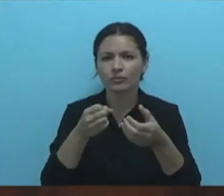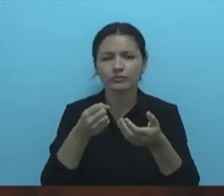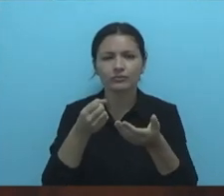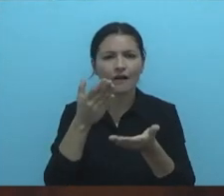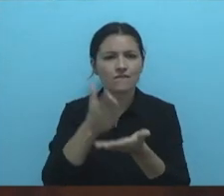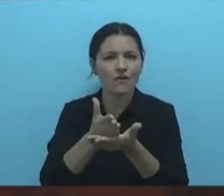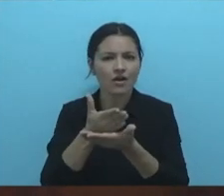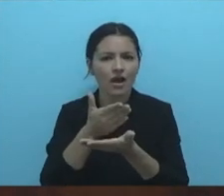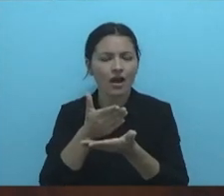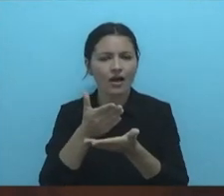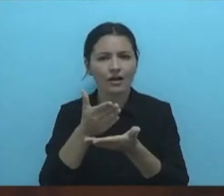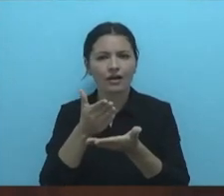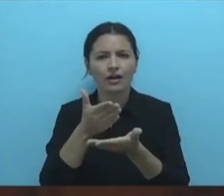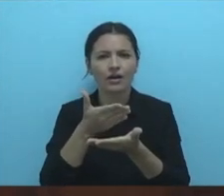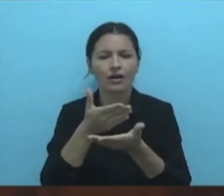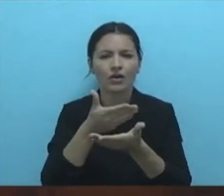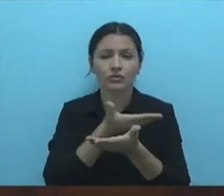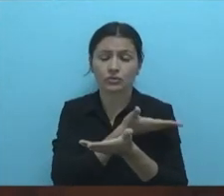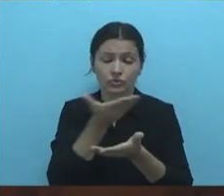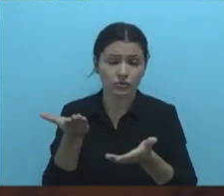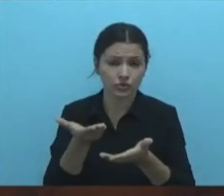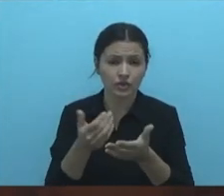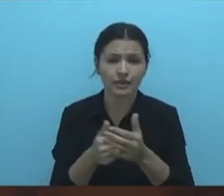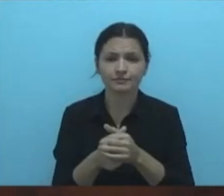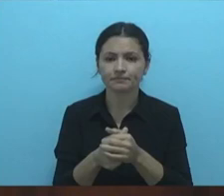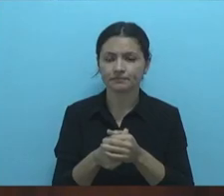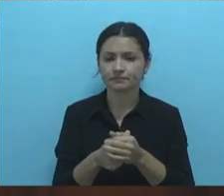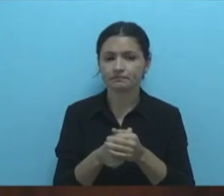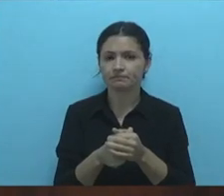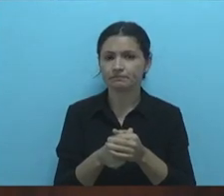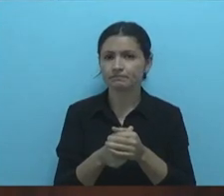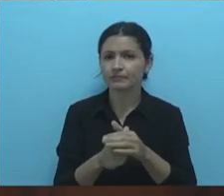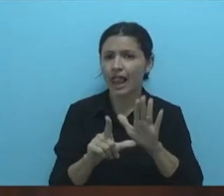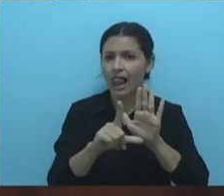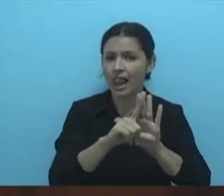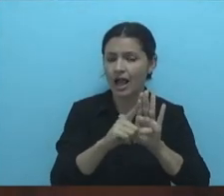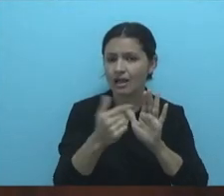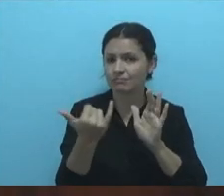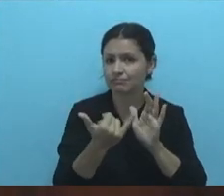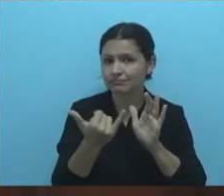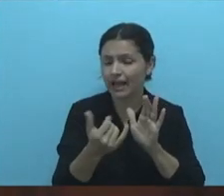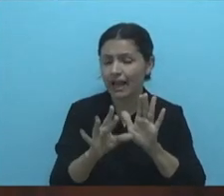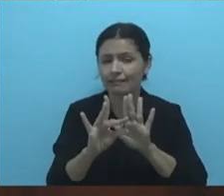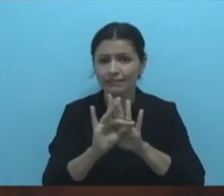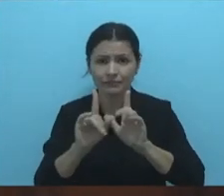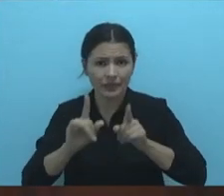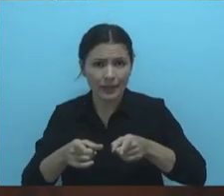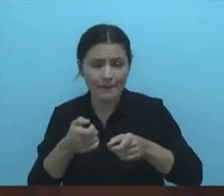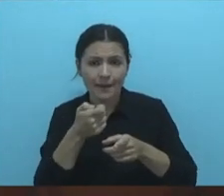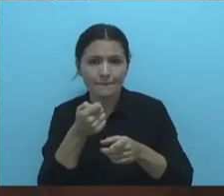fuera creado por las leyes doce mil novecientos sesenta y siete Diez mil trescientos noventa y seis y decreto